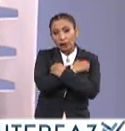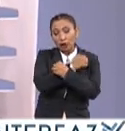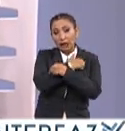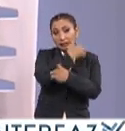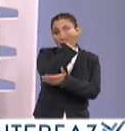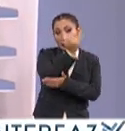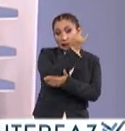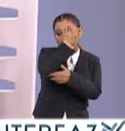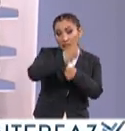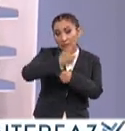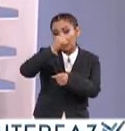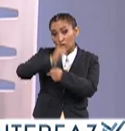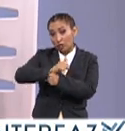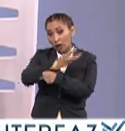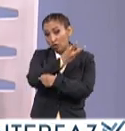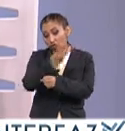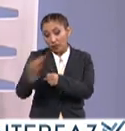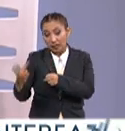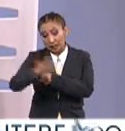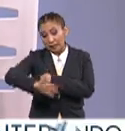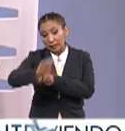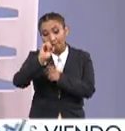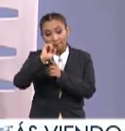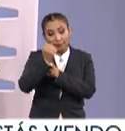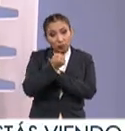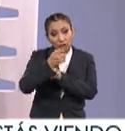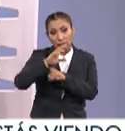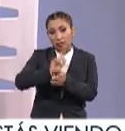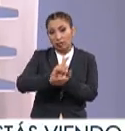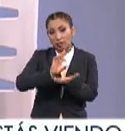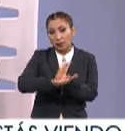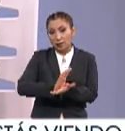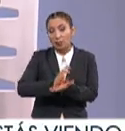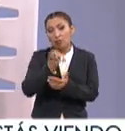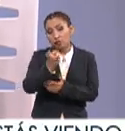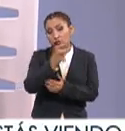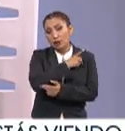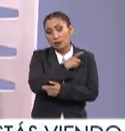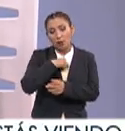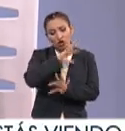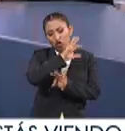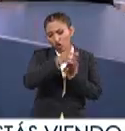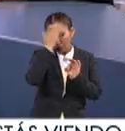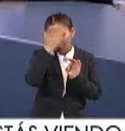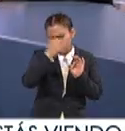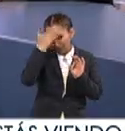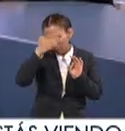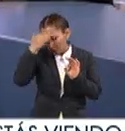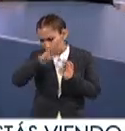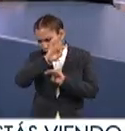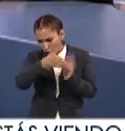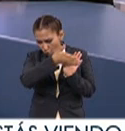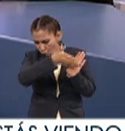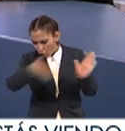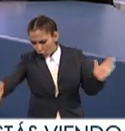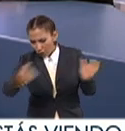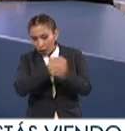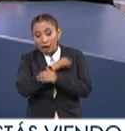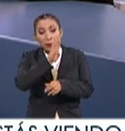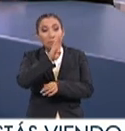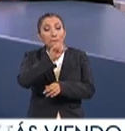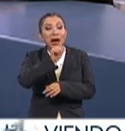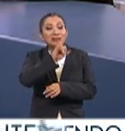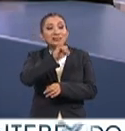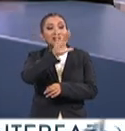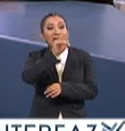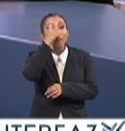educación preescolar, primaria y secundaria en estas condiciones. Entonces hay que tener todo el dominio de la educación básica